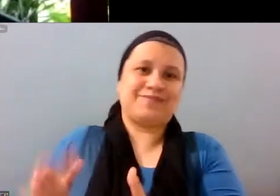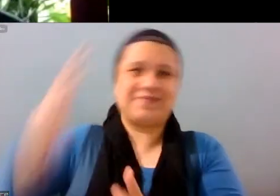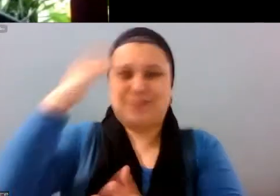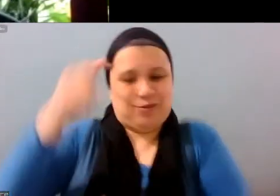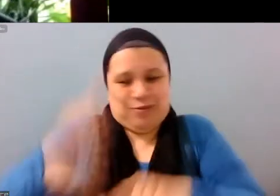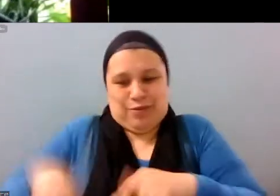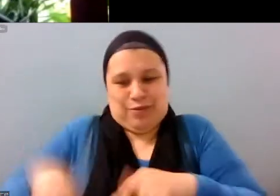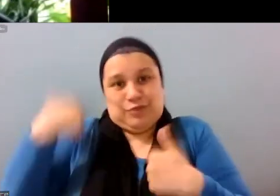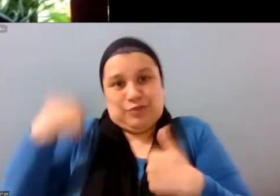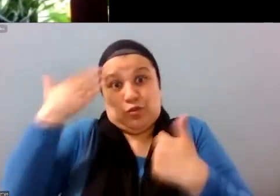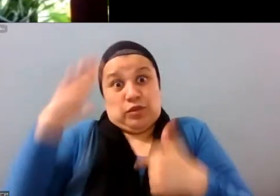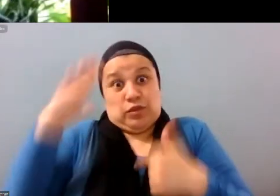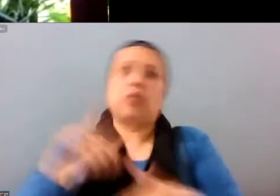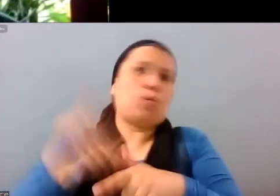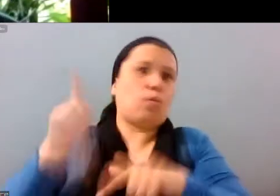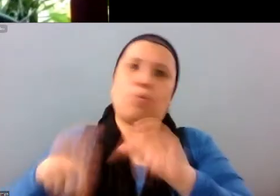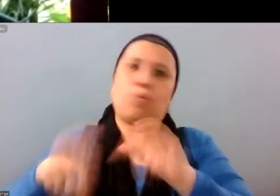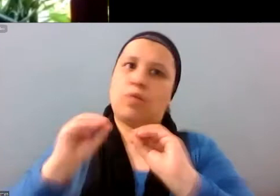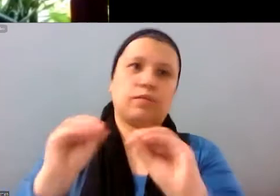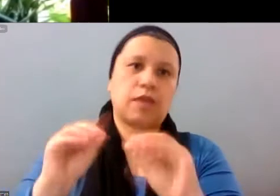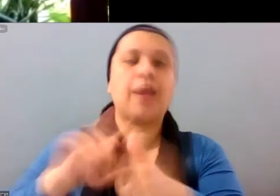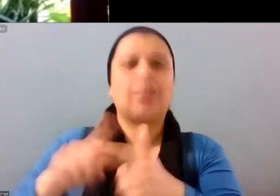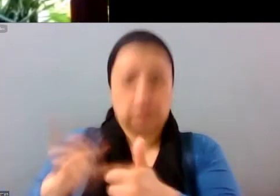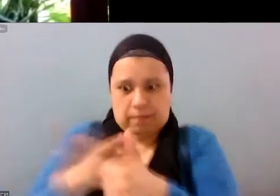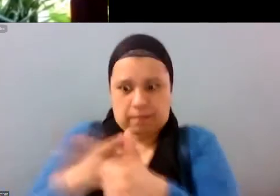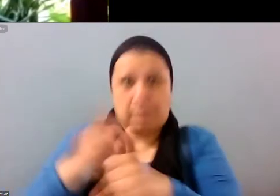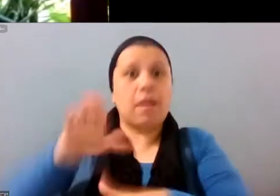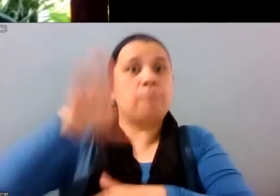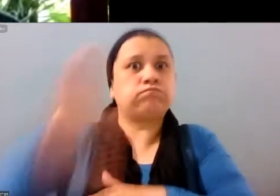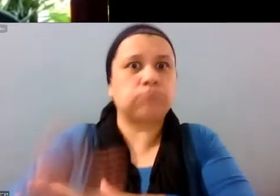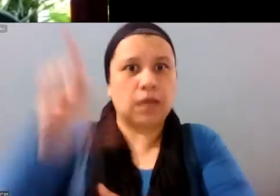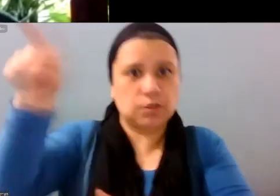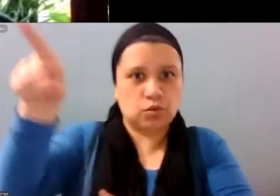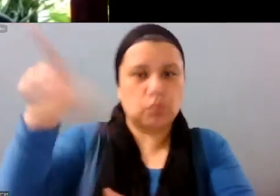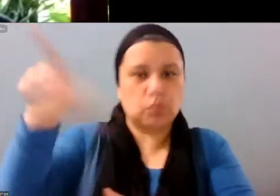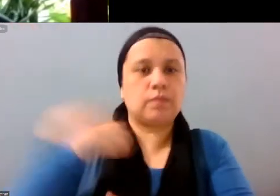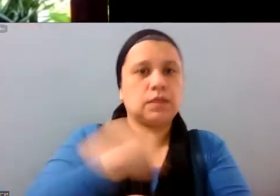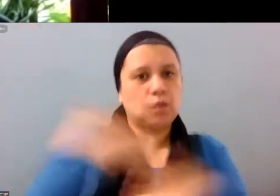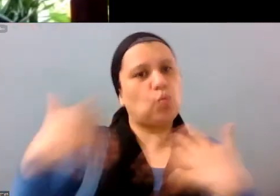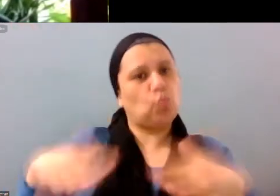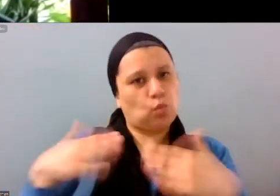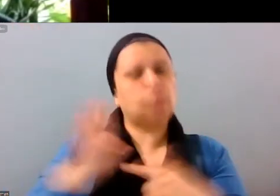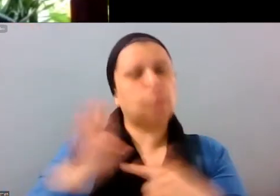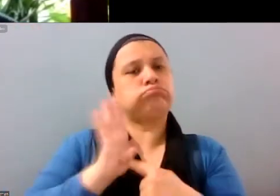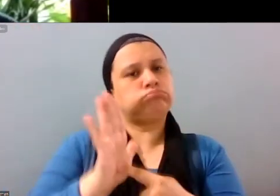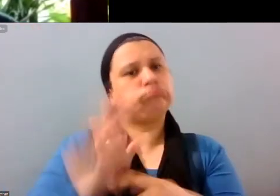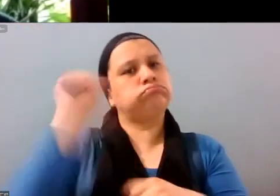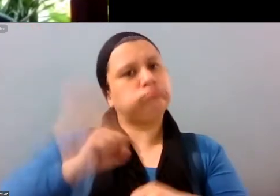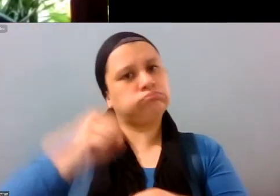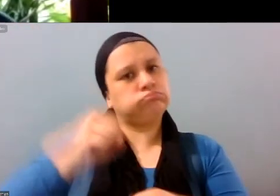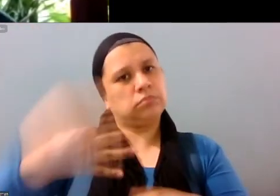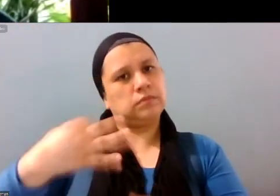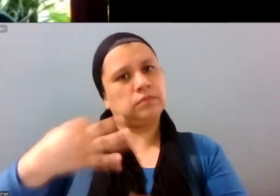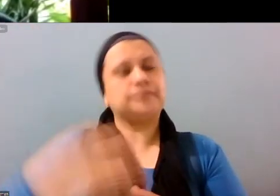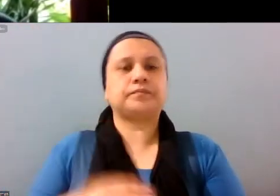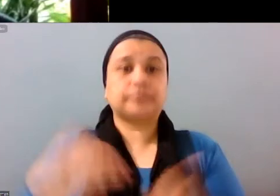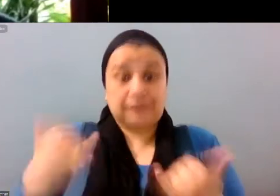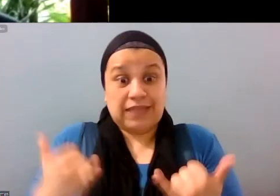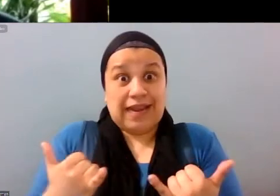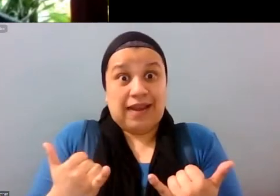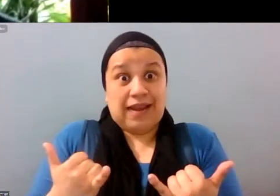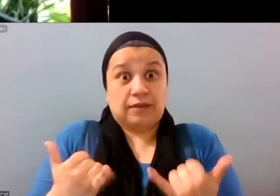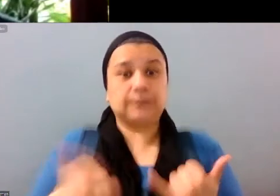entonces realmente ese primer paso marcó un hito ahora en este sentido volvemos a cuál